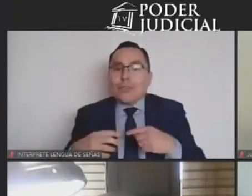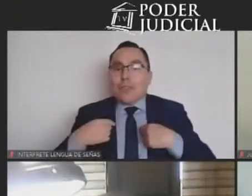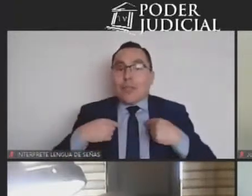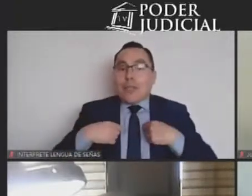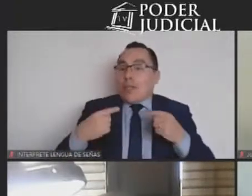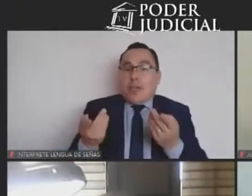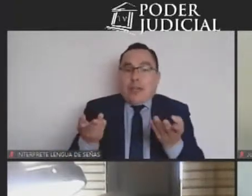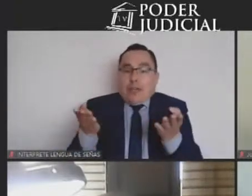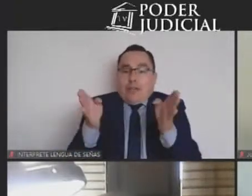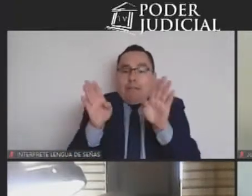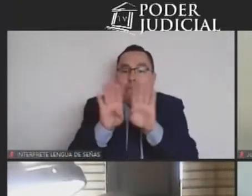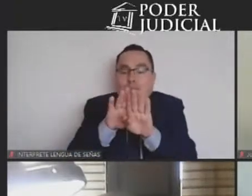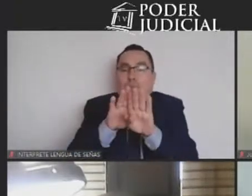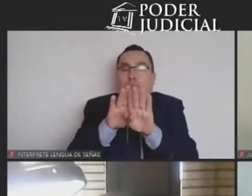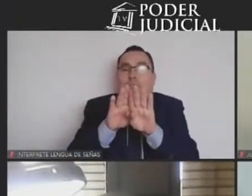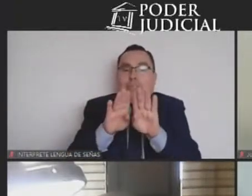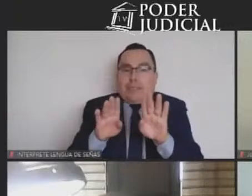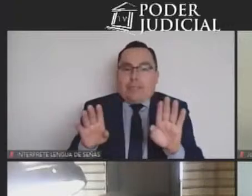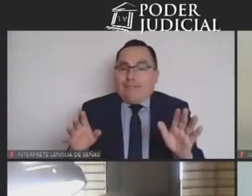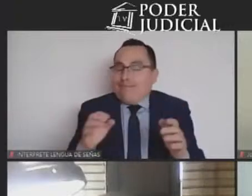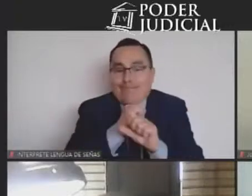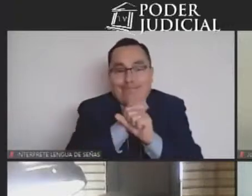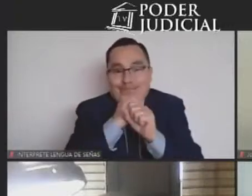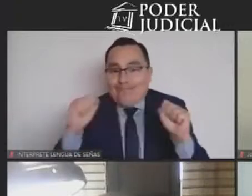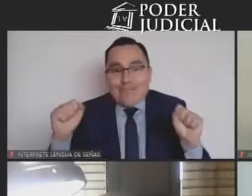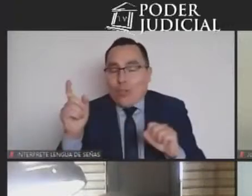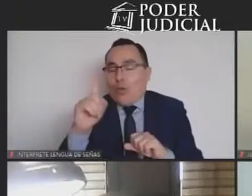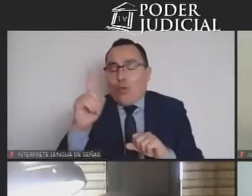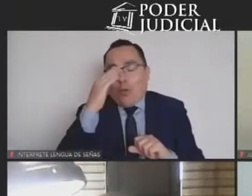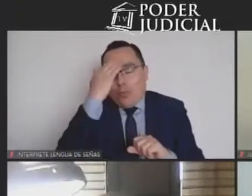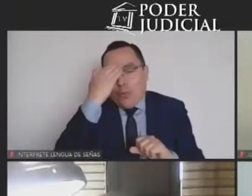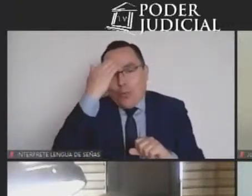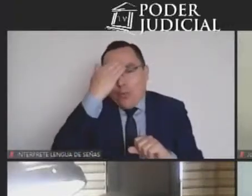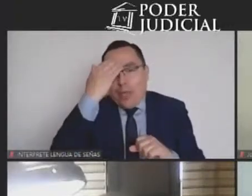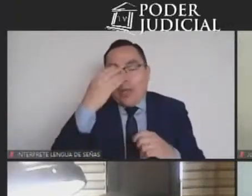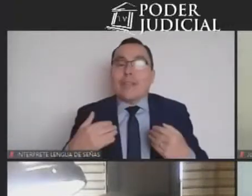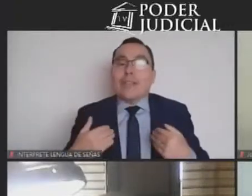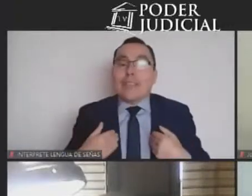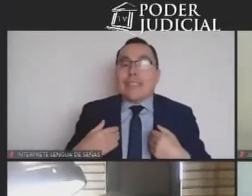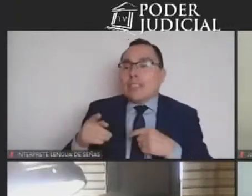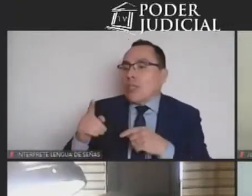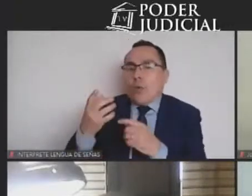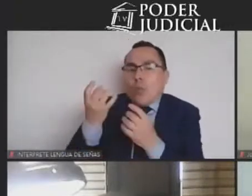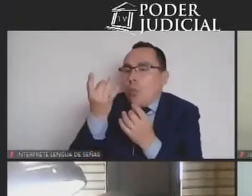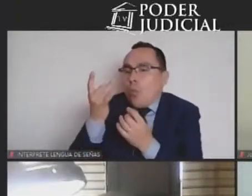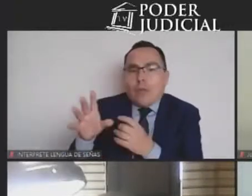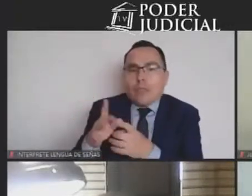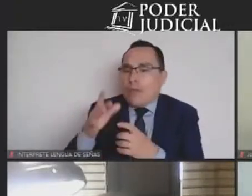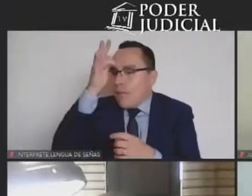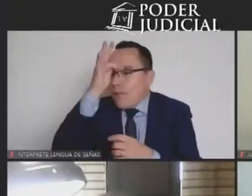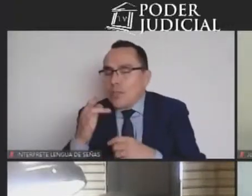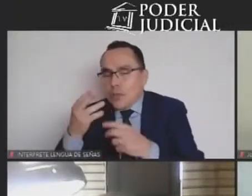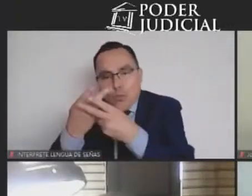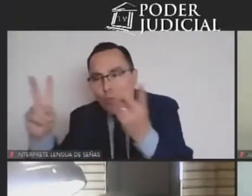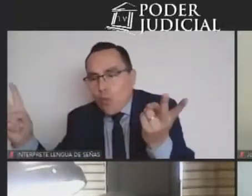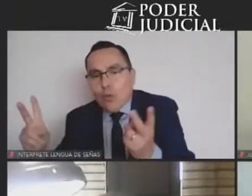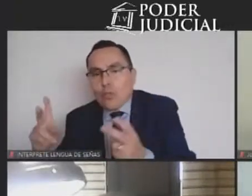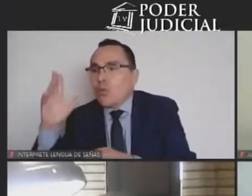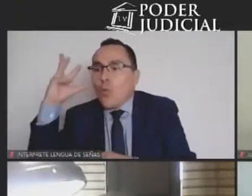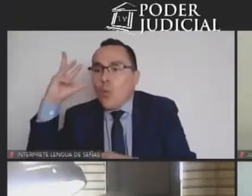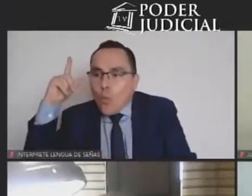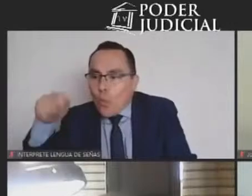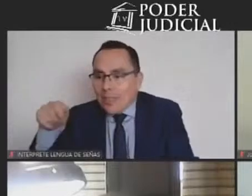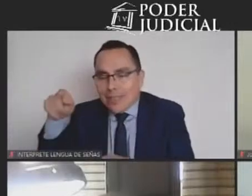cerrada no realmente no nos debería preocupar, solamente el desempeño público, porque lo que buscamos